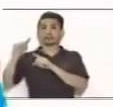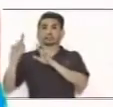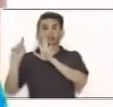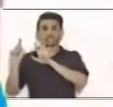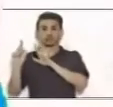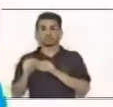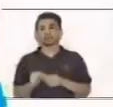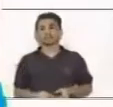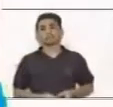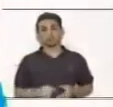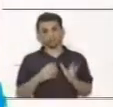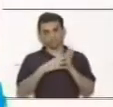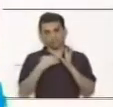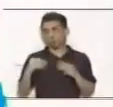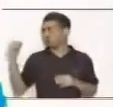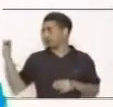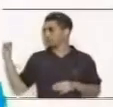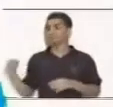Vamos copiando.